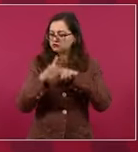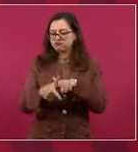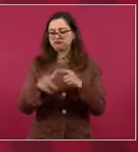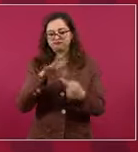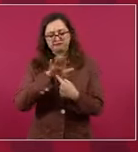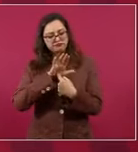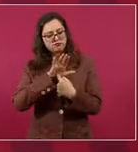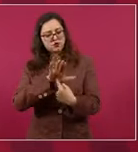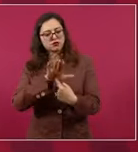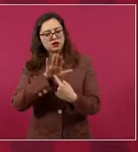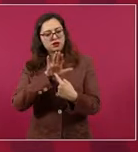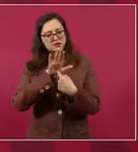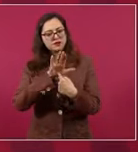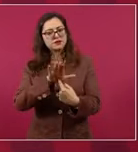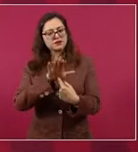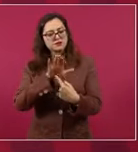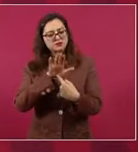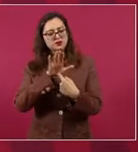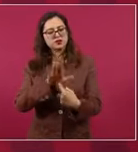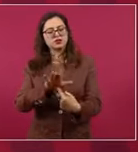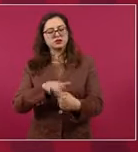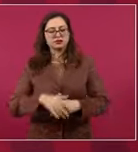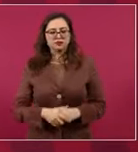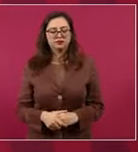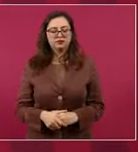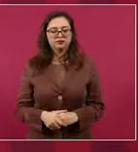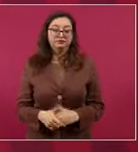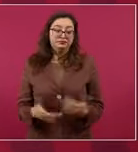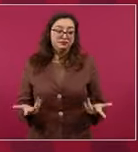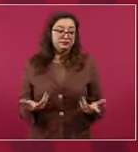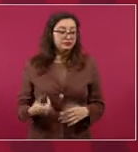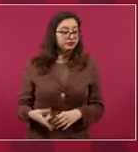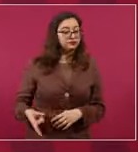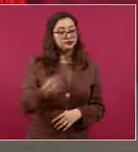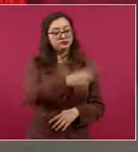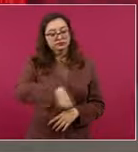se utiliza los medios de información para